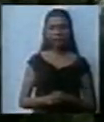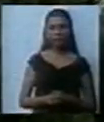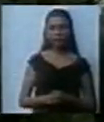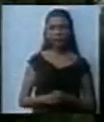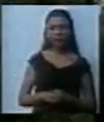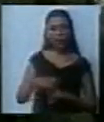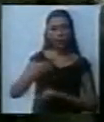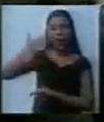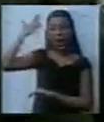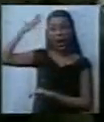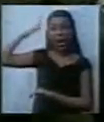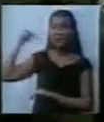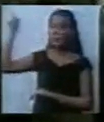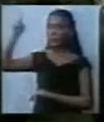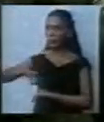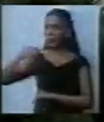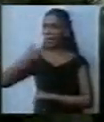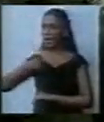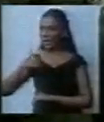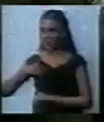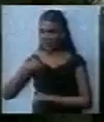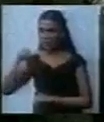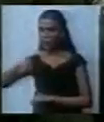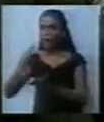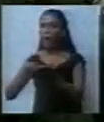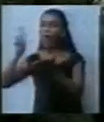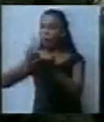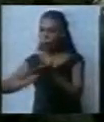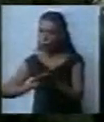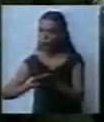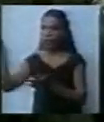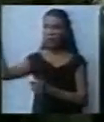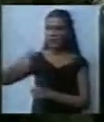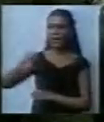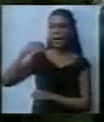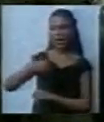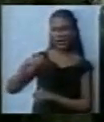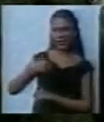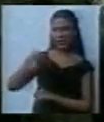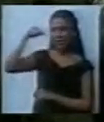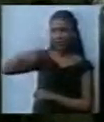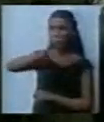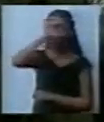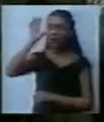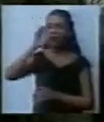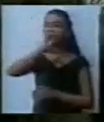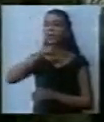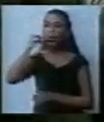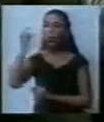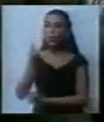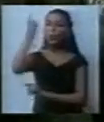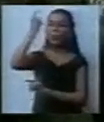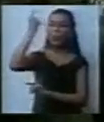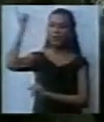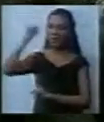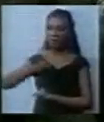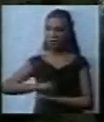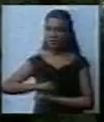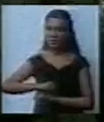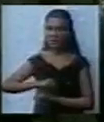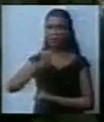que visitamos Argentina, aunque es la primera vez que venimos a este lugar. ¿Está? ¿Alguien más? ¿Allá? Allá, por favor,